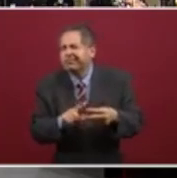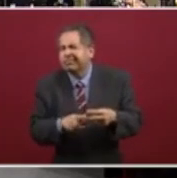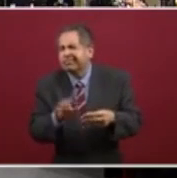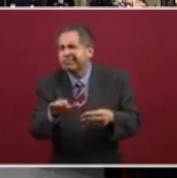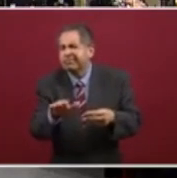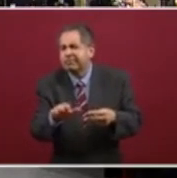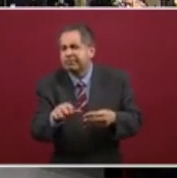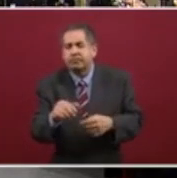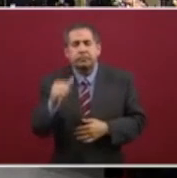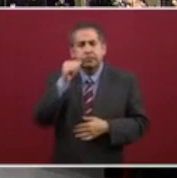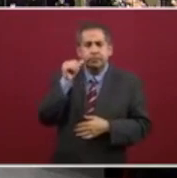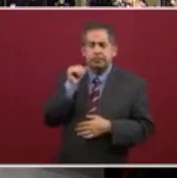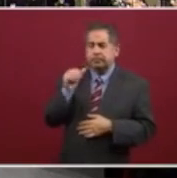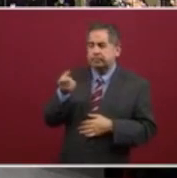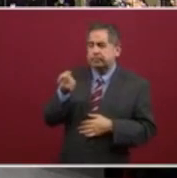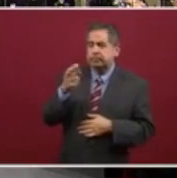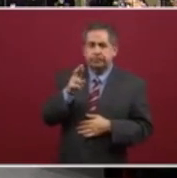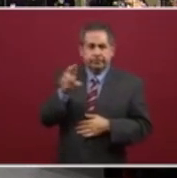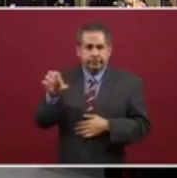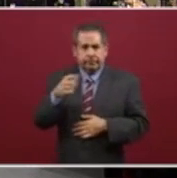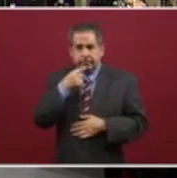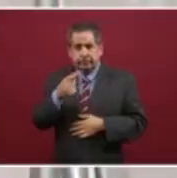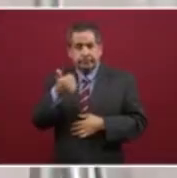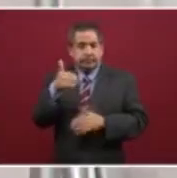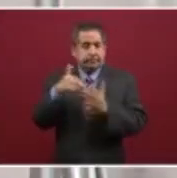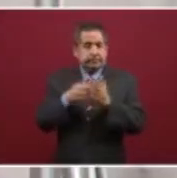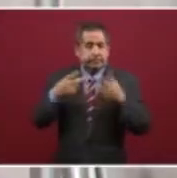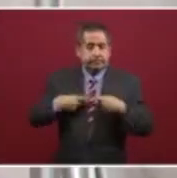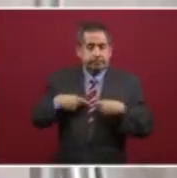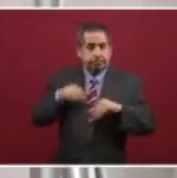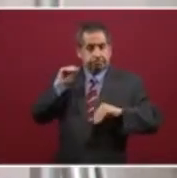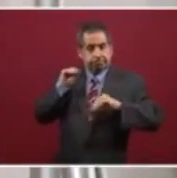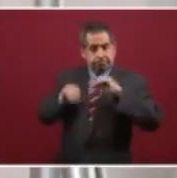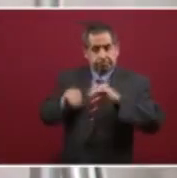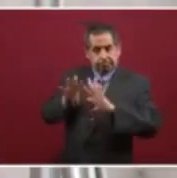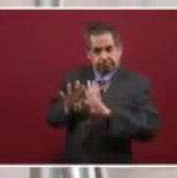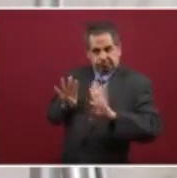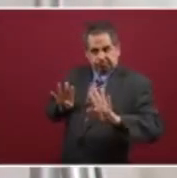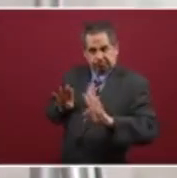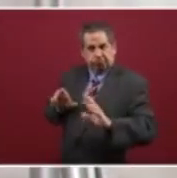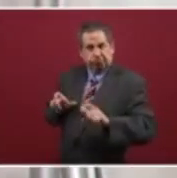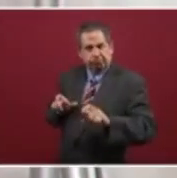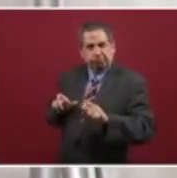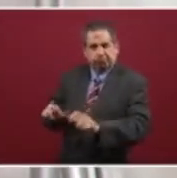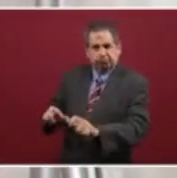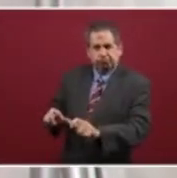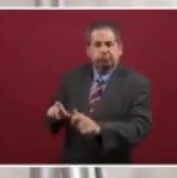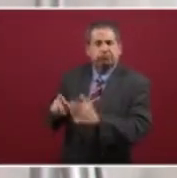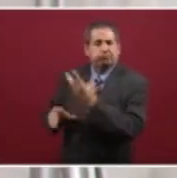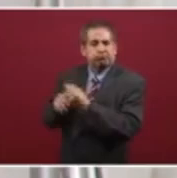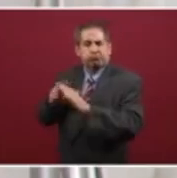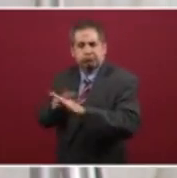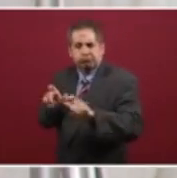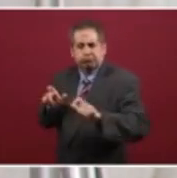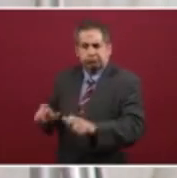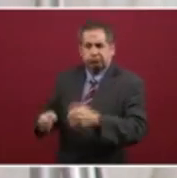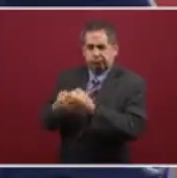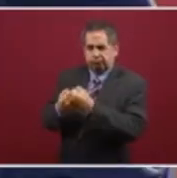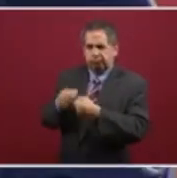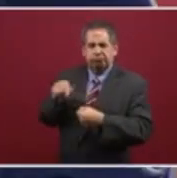Ayer el canciller hablaba de, sí, de 6,000 elementos y se van a utilizar para frenar el flujo migratorio. ¿Qué funciones son las que van a tener en la